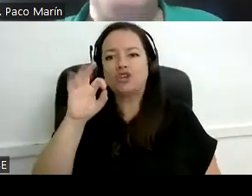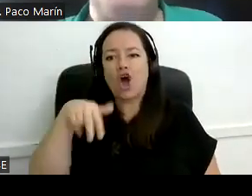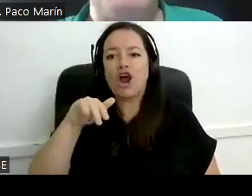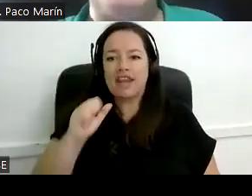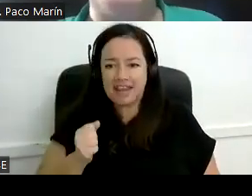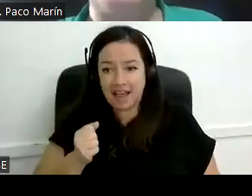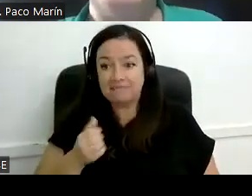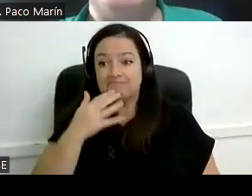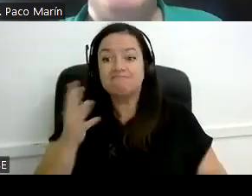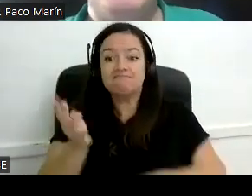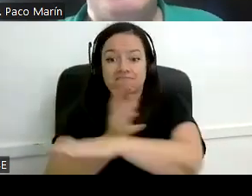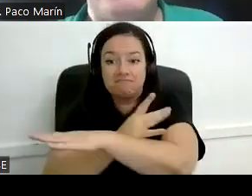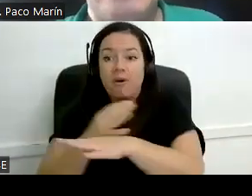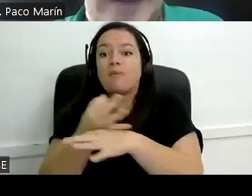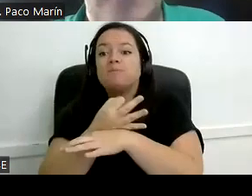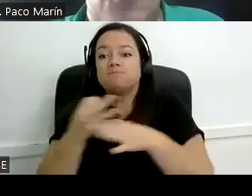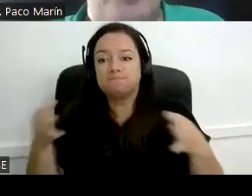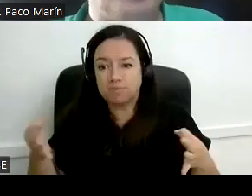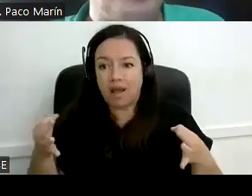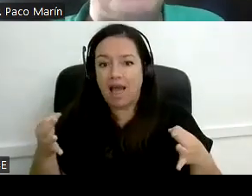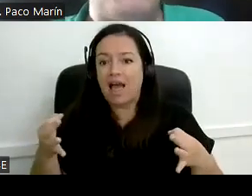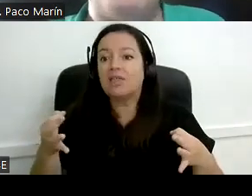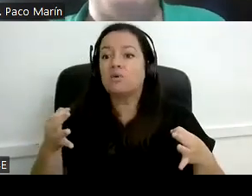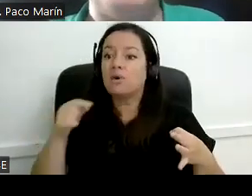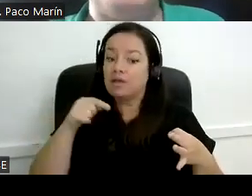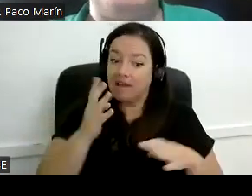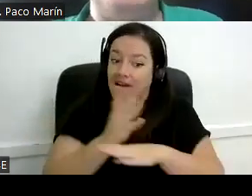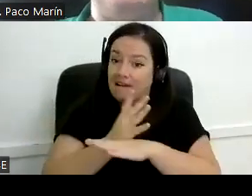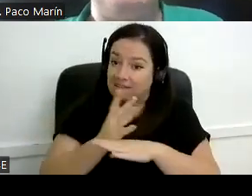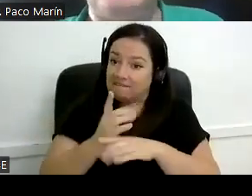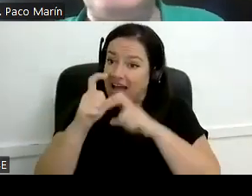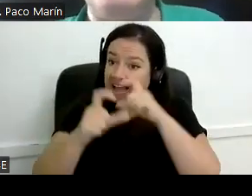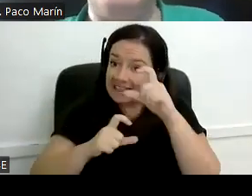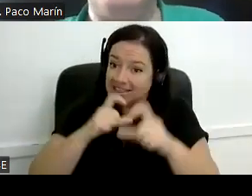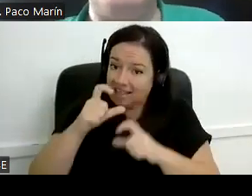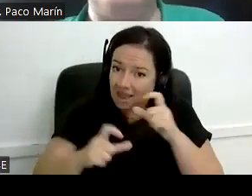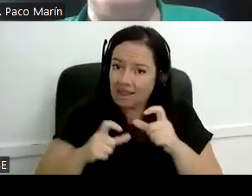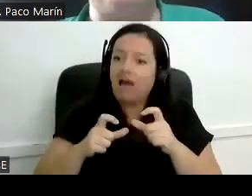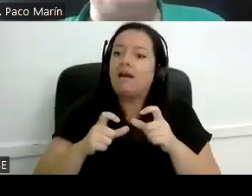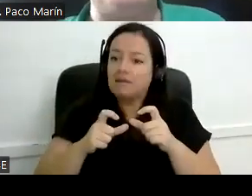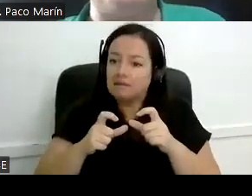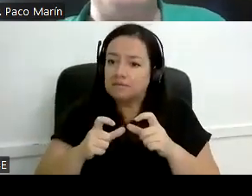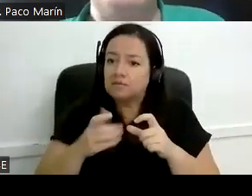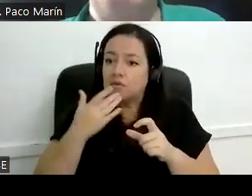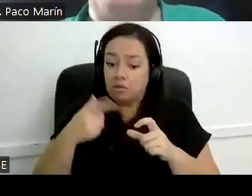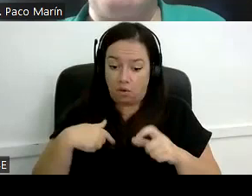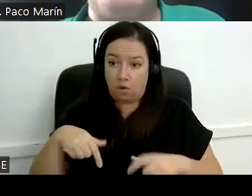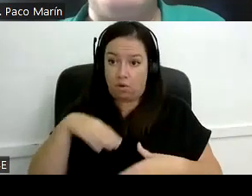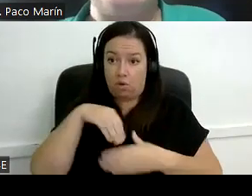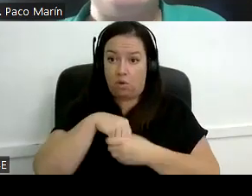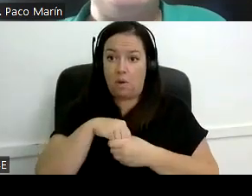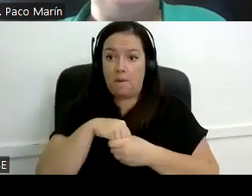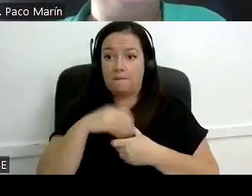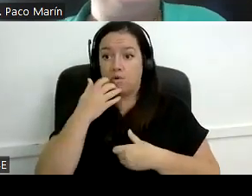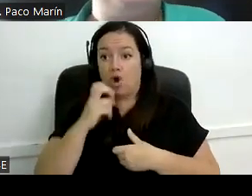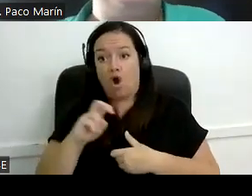lactobacillus y bifidobacterias adecuados, son los adecuados. No estamos colonizados por